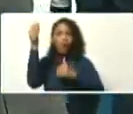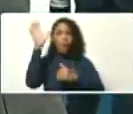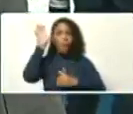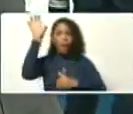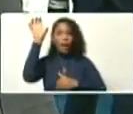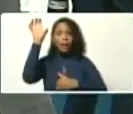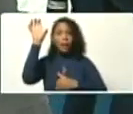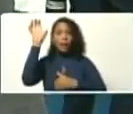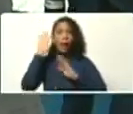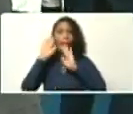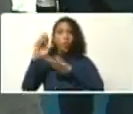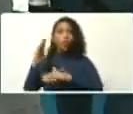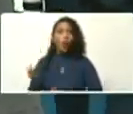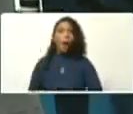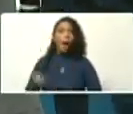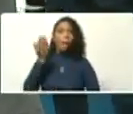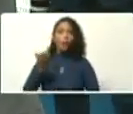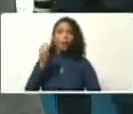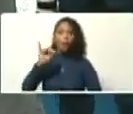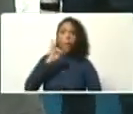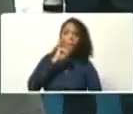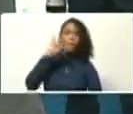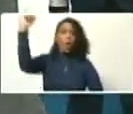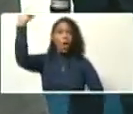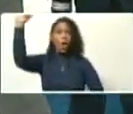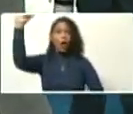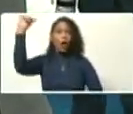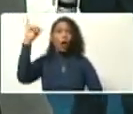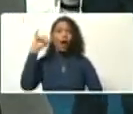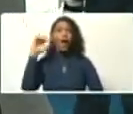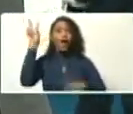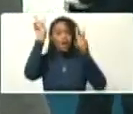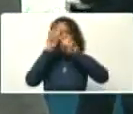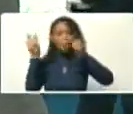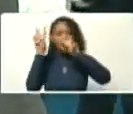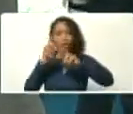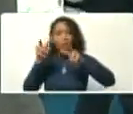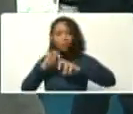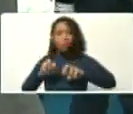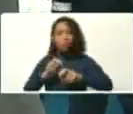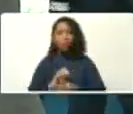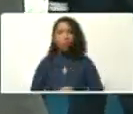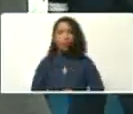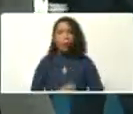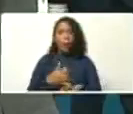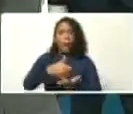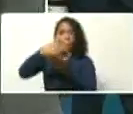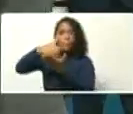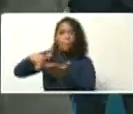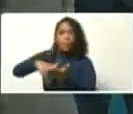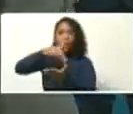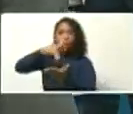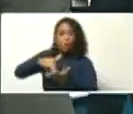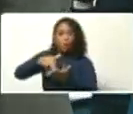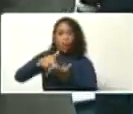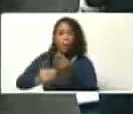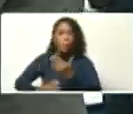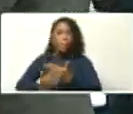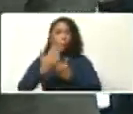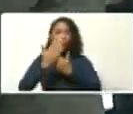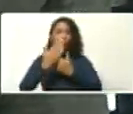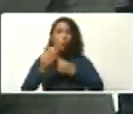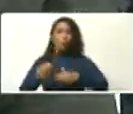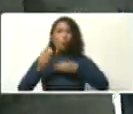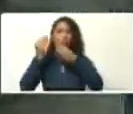aportes importantes en la denuncia e investigación. Premio Nacional de Periodismo Impreso otorgado a